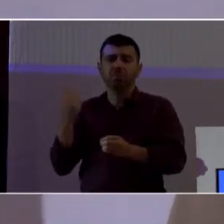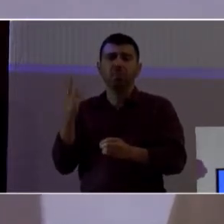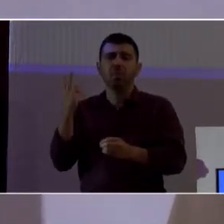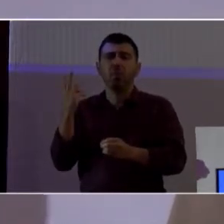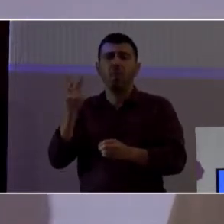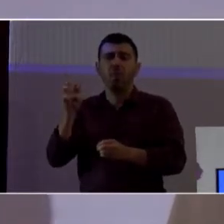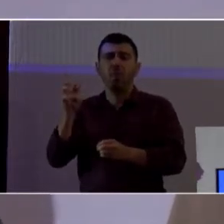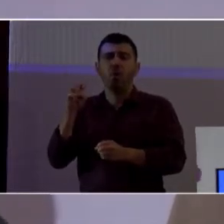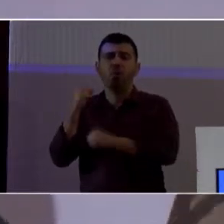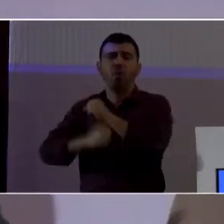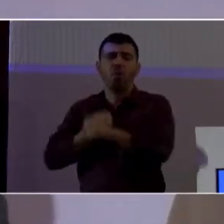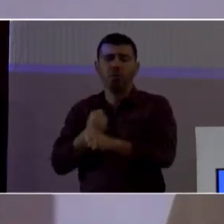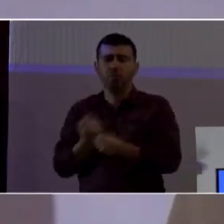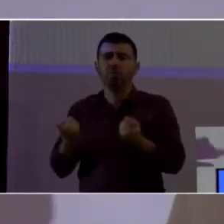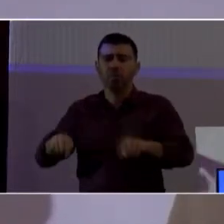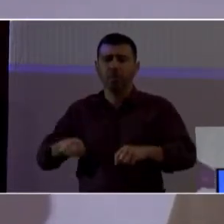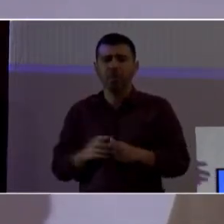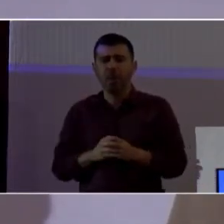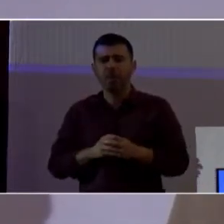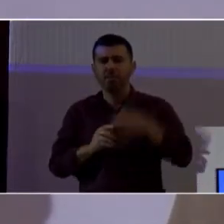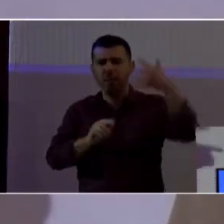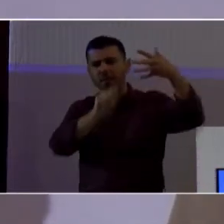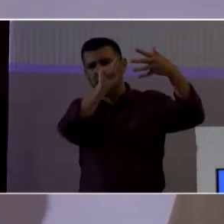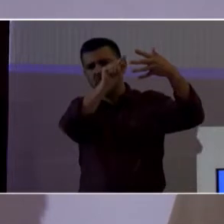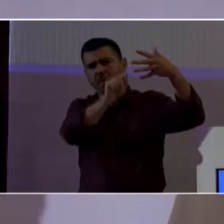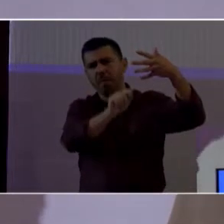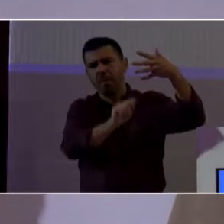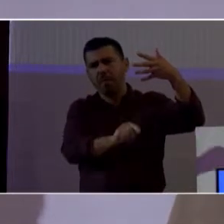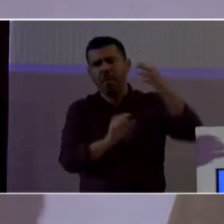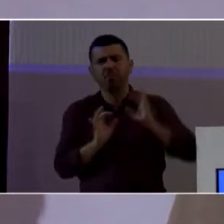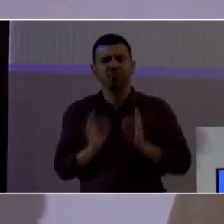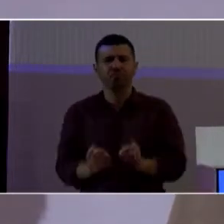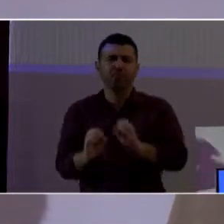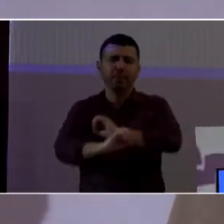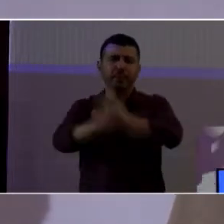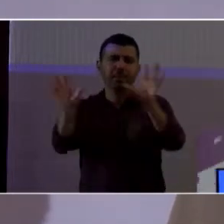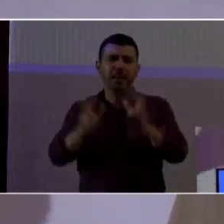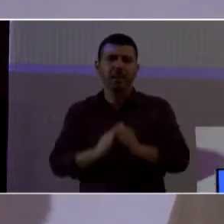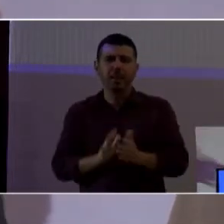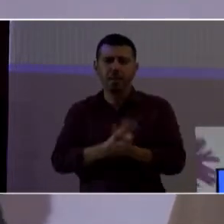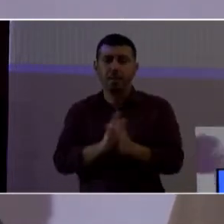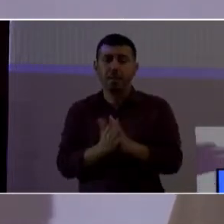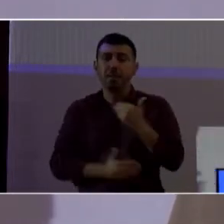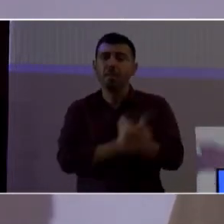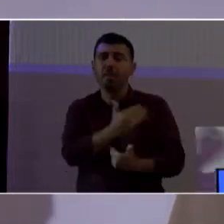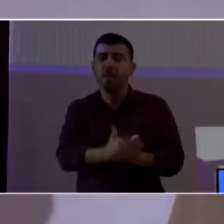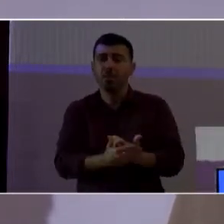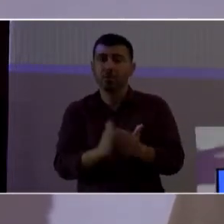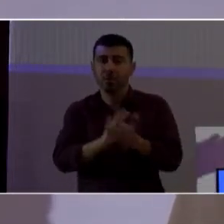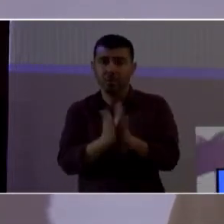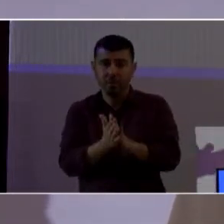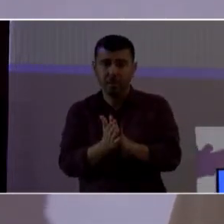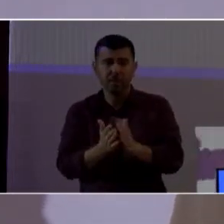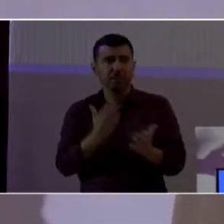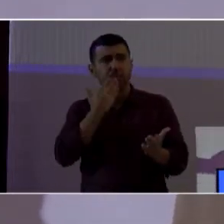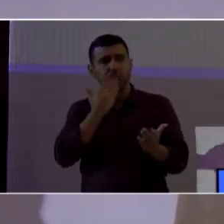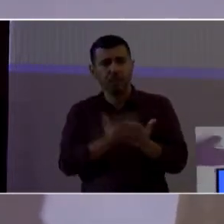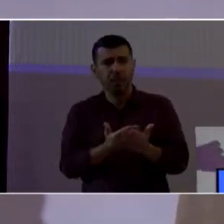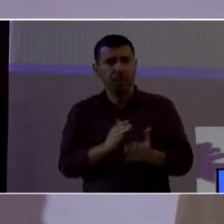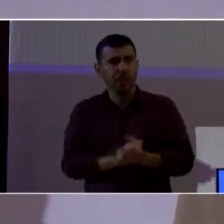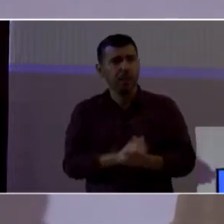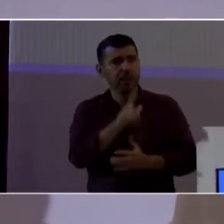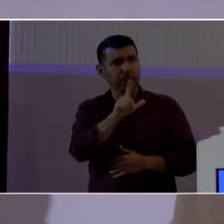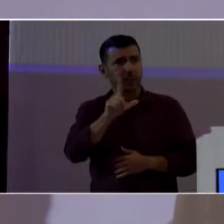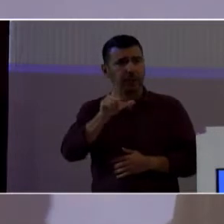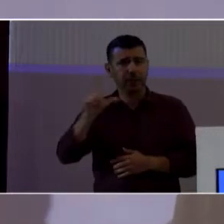de la reincorporación de esos puntos definidos en el acuerdo de paz. Pero también, gracias a lo que nos cuenta